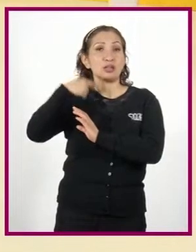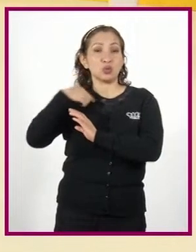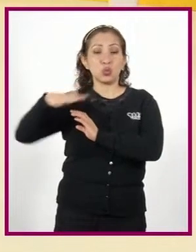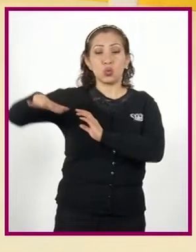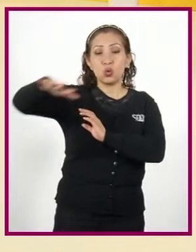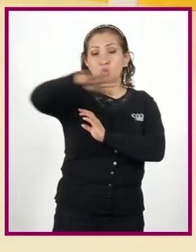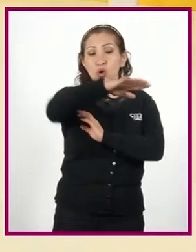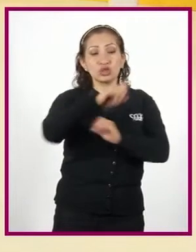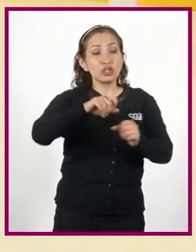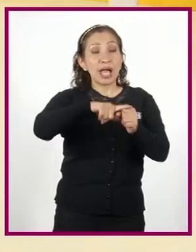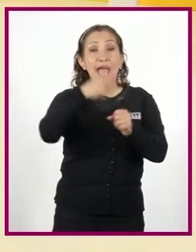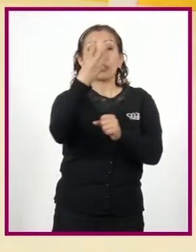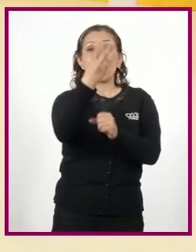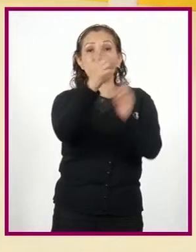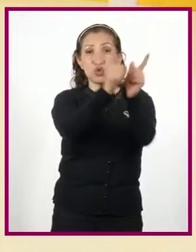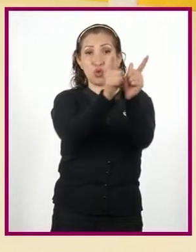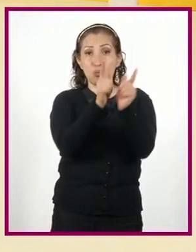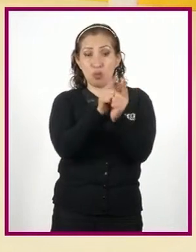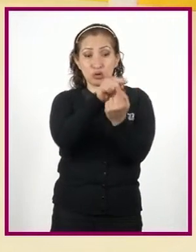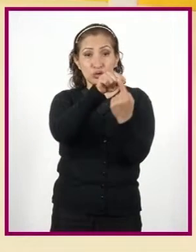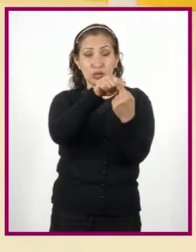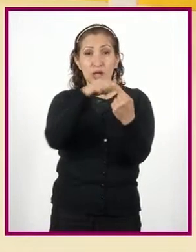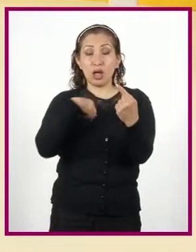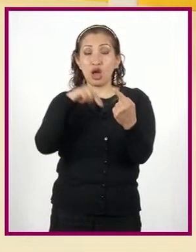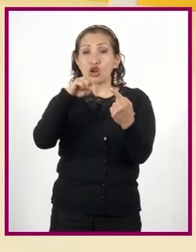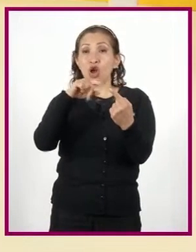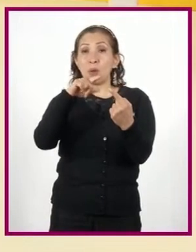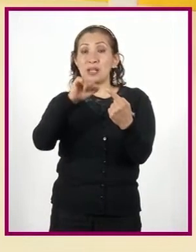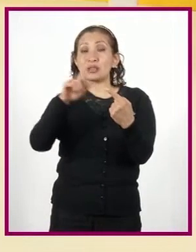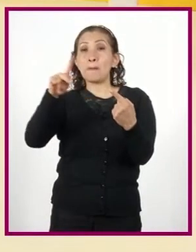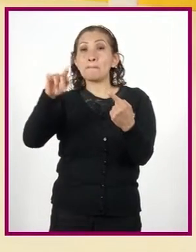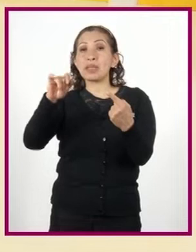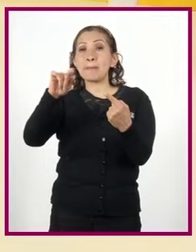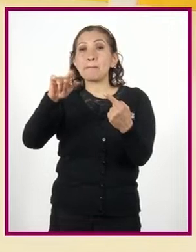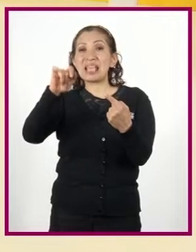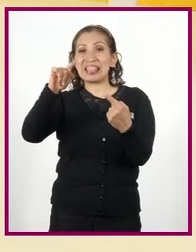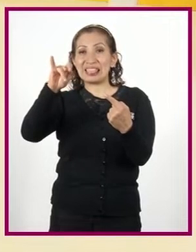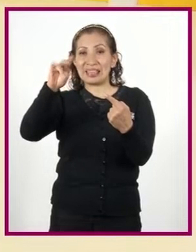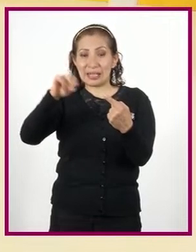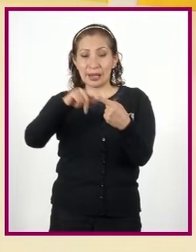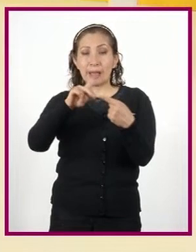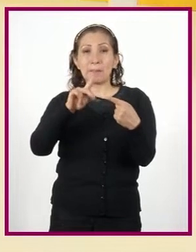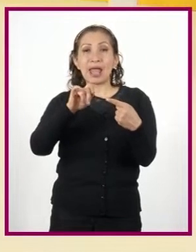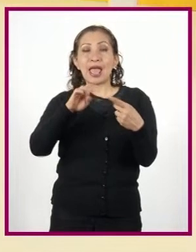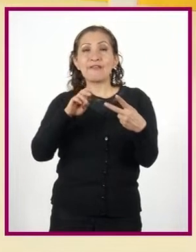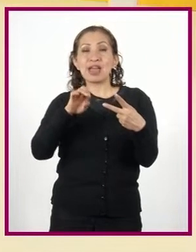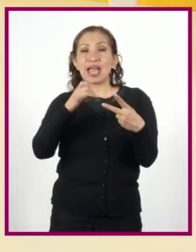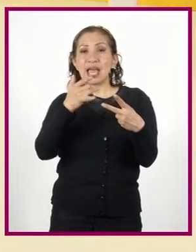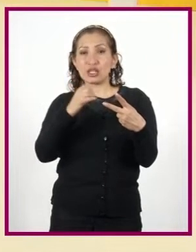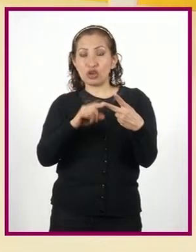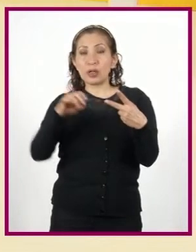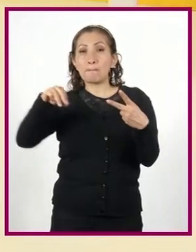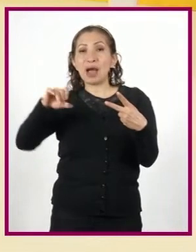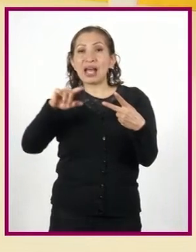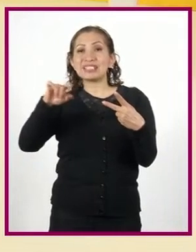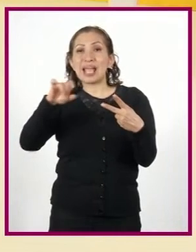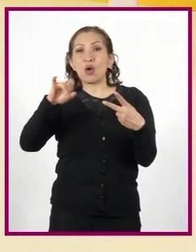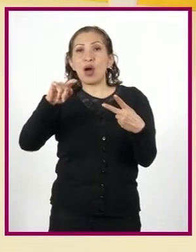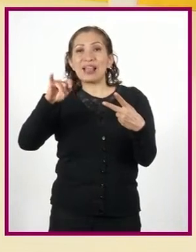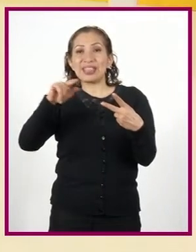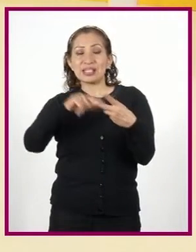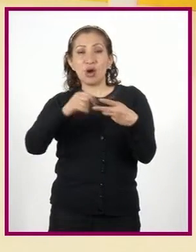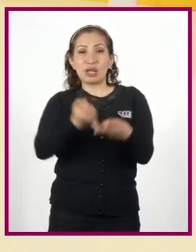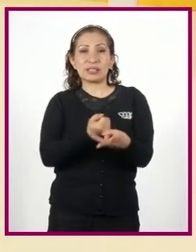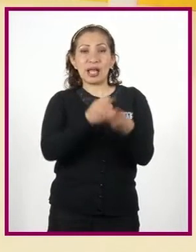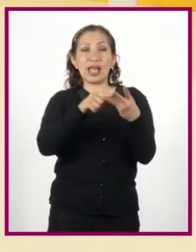sociedad en 3 grupos: los nobles o pipiltin, los plebeyos o macehualtin y los esclavos